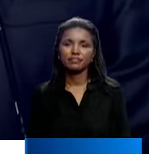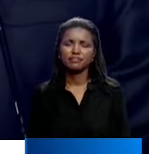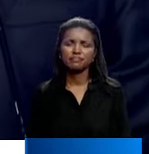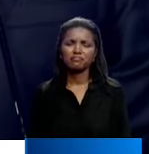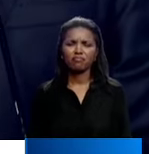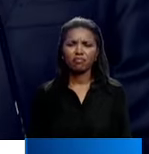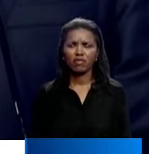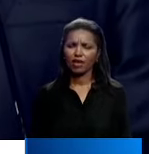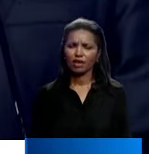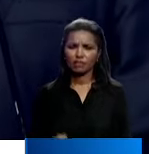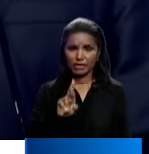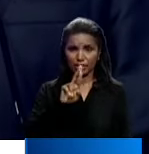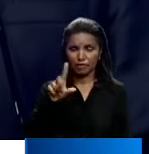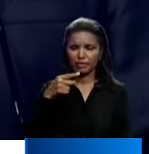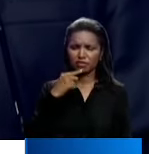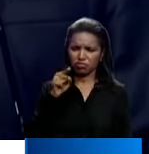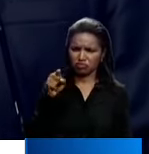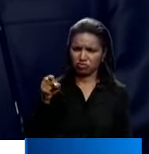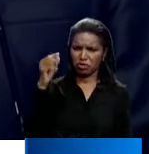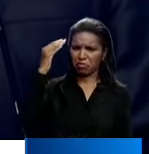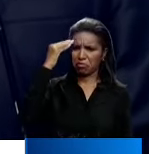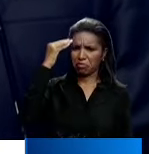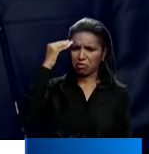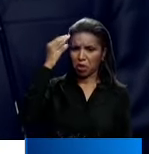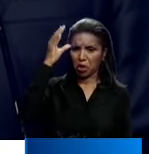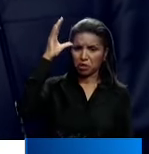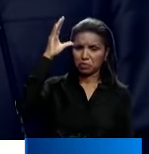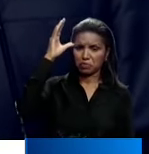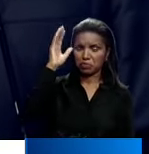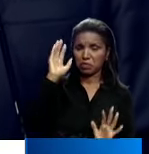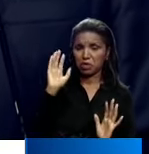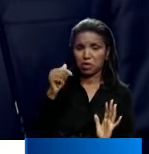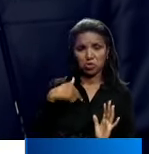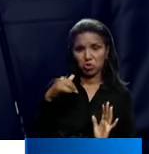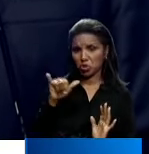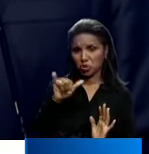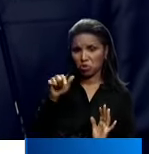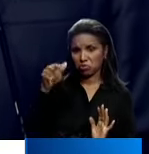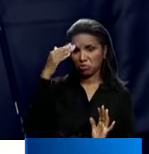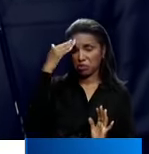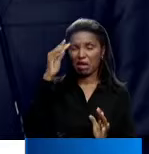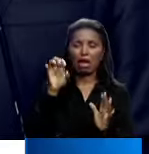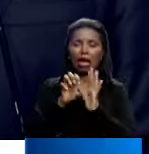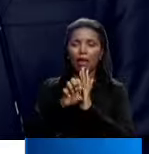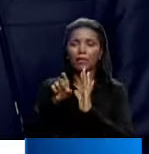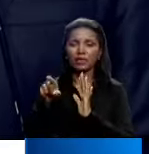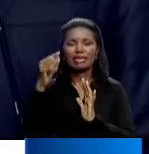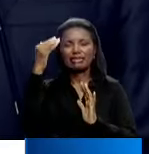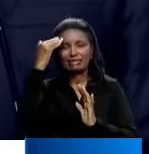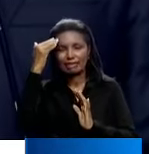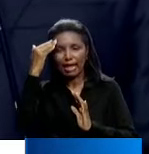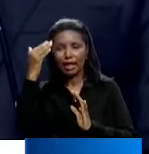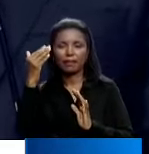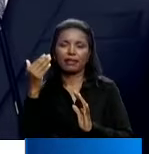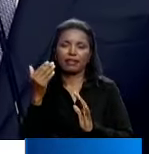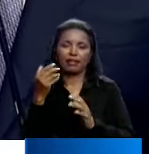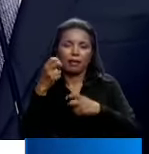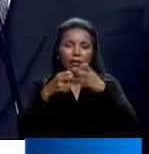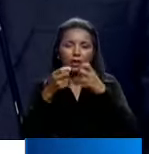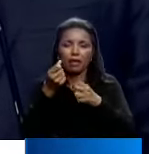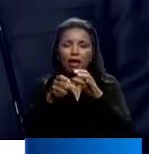habla de conocimiento. Yo no tengo el conocimiento que usted tiene en casos de corrupción. No tengo el conocimiento que usted